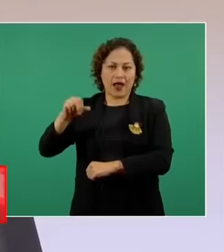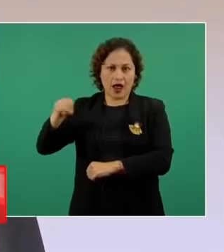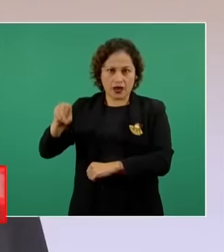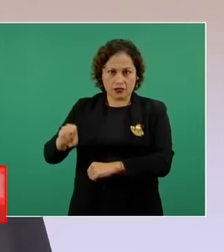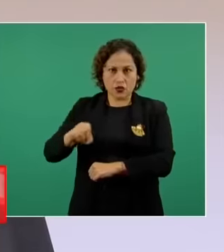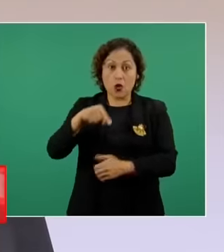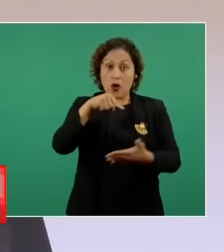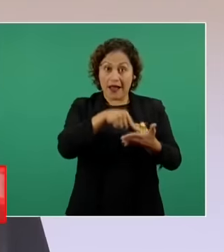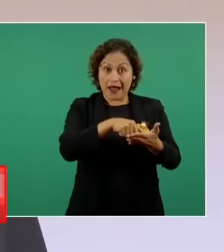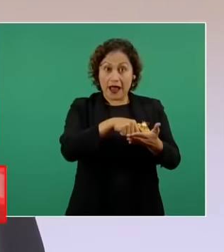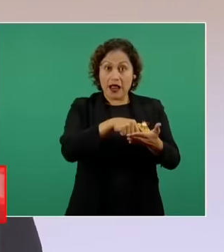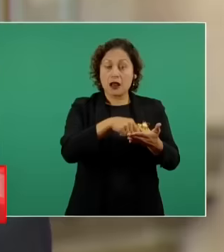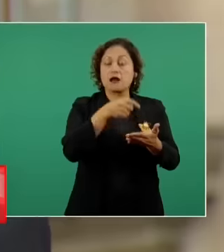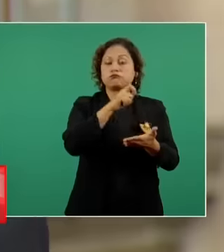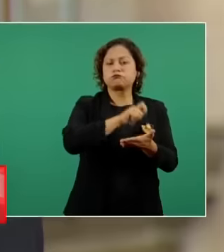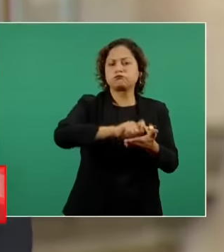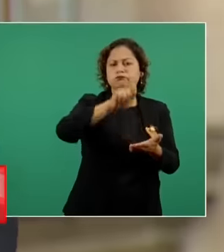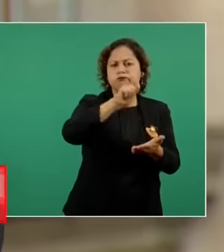escribía: